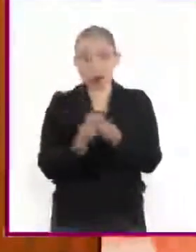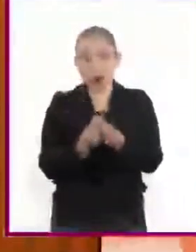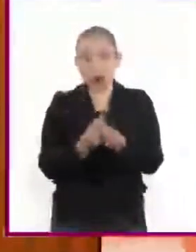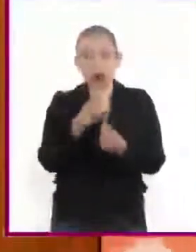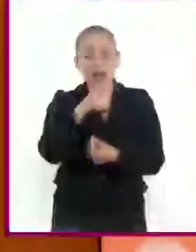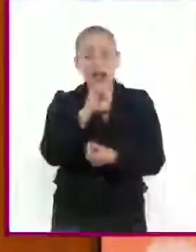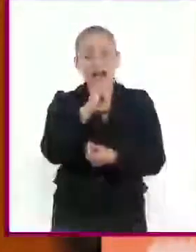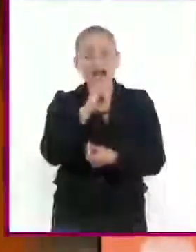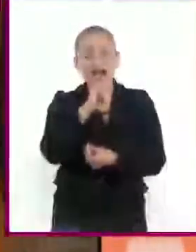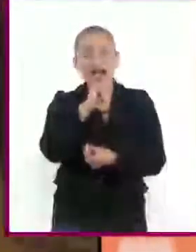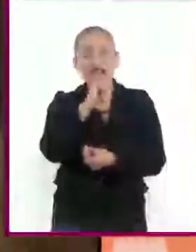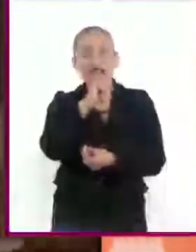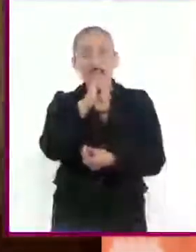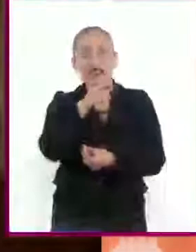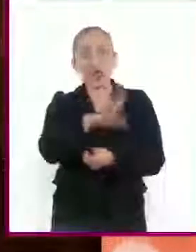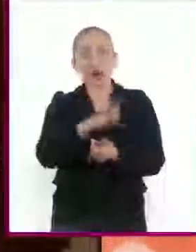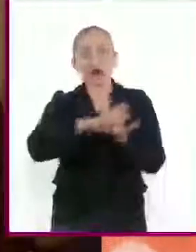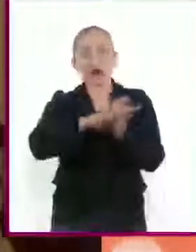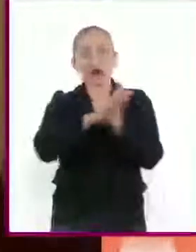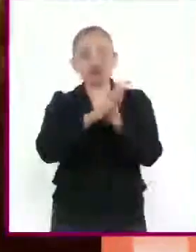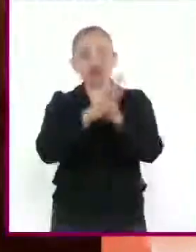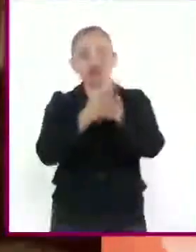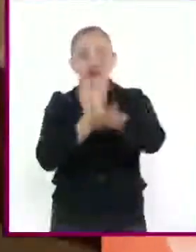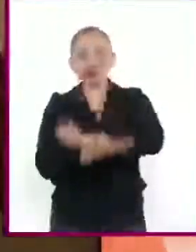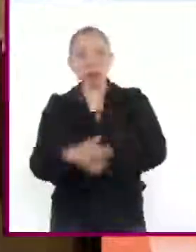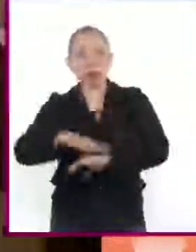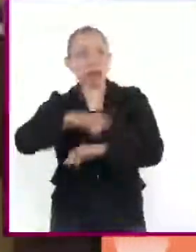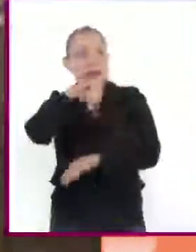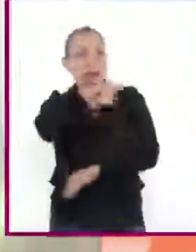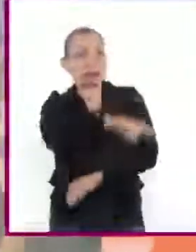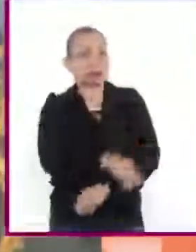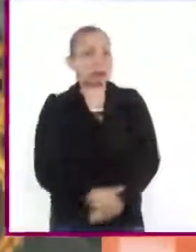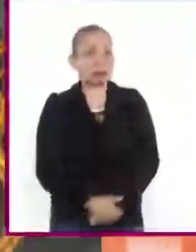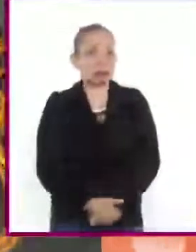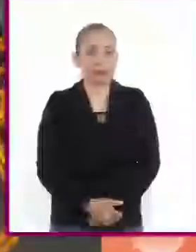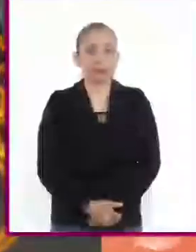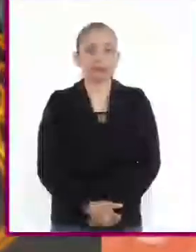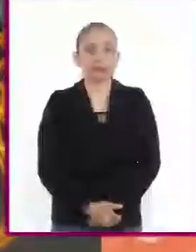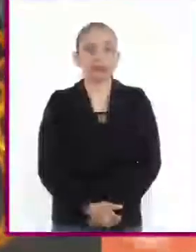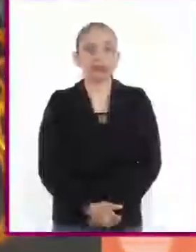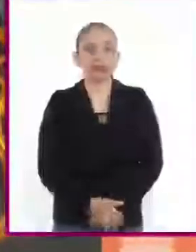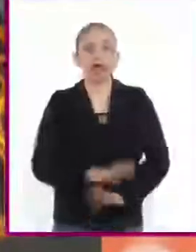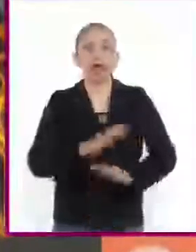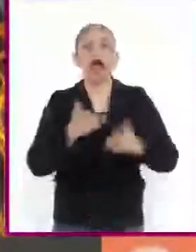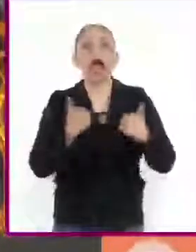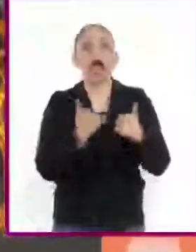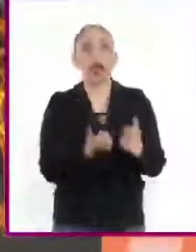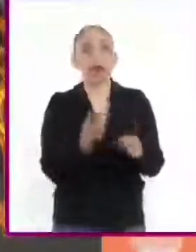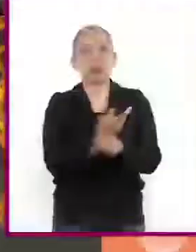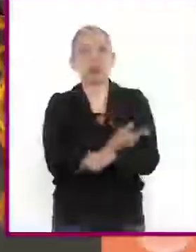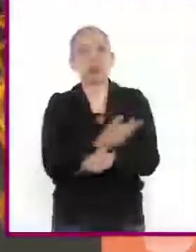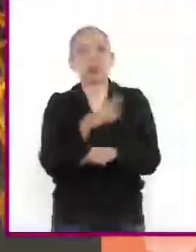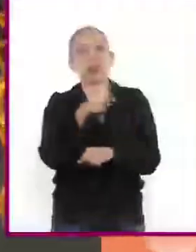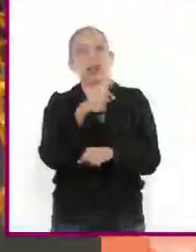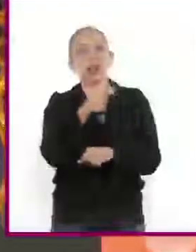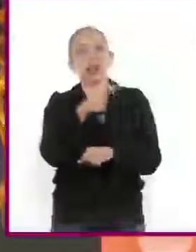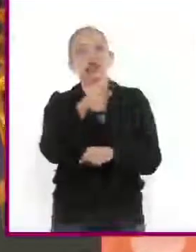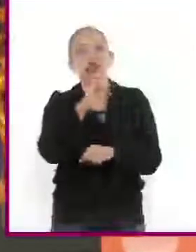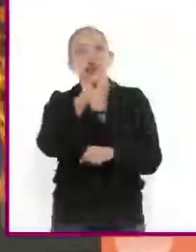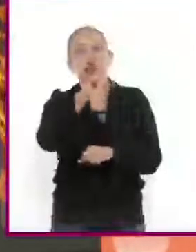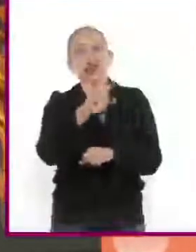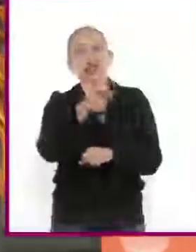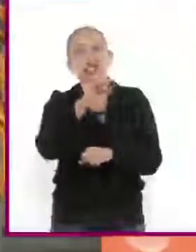el catalizador, hacen que la reacción sea más rápida. Ya voy entendiendo qué pasa con las reacciones de